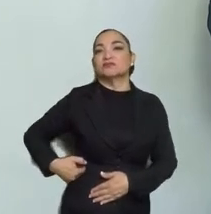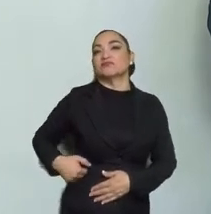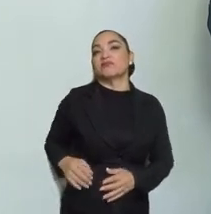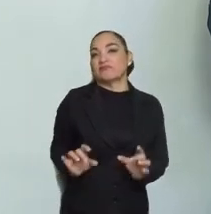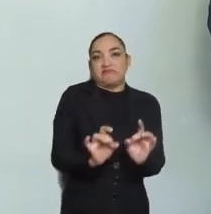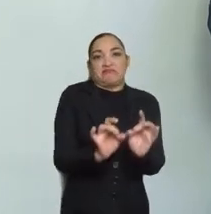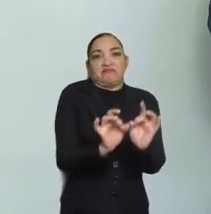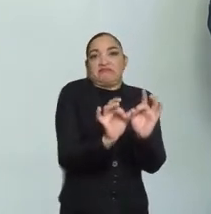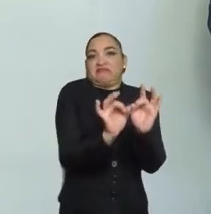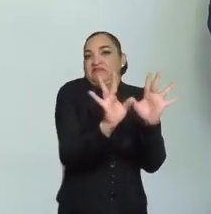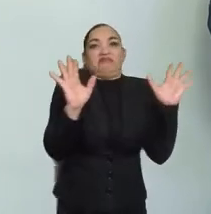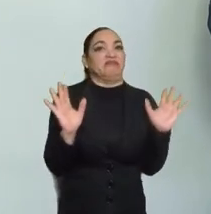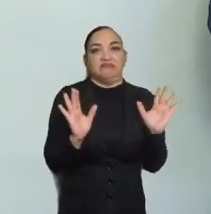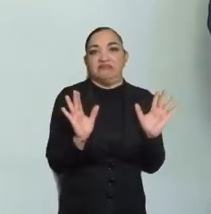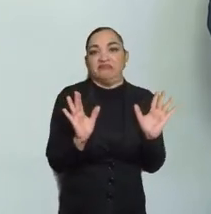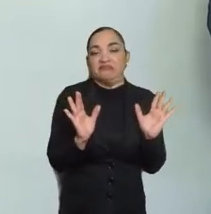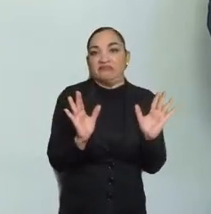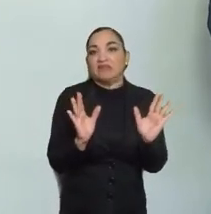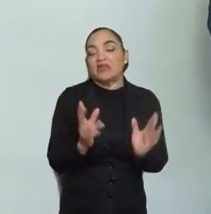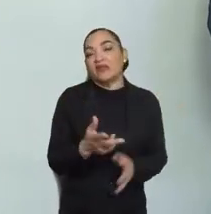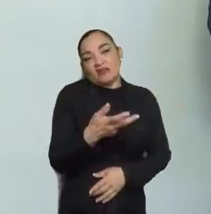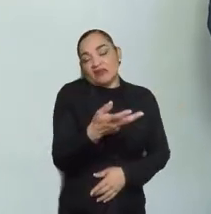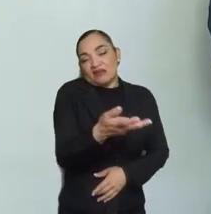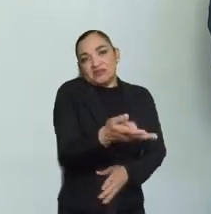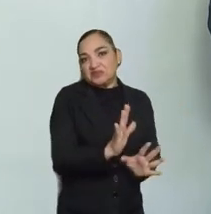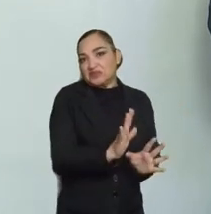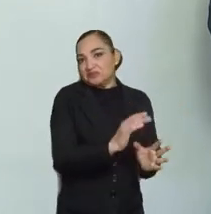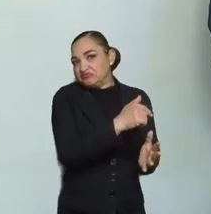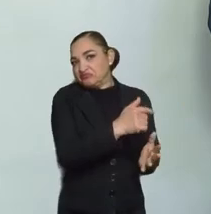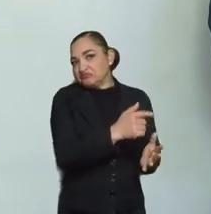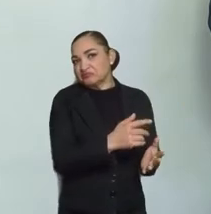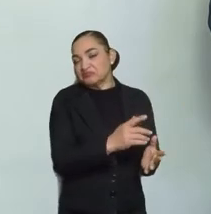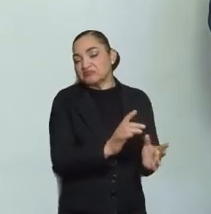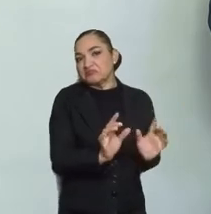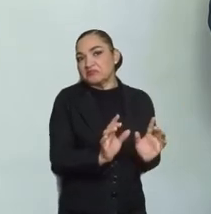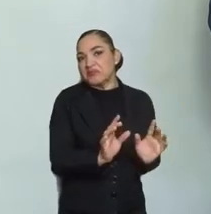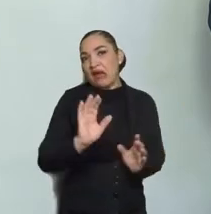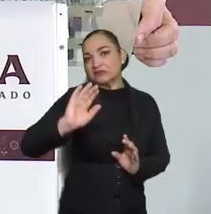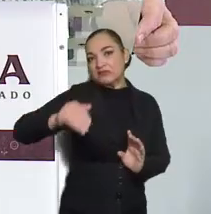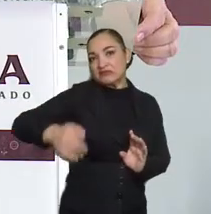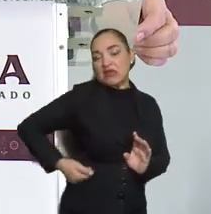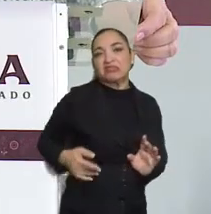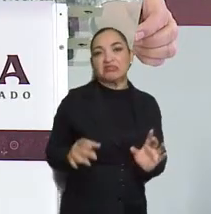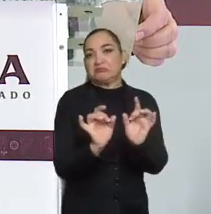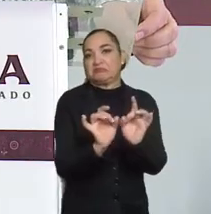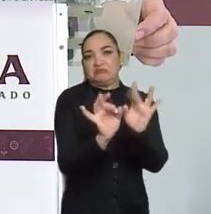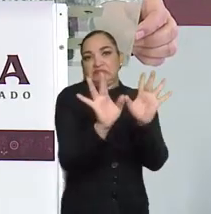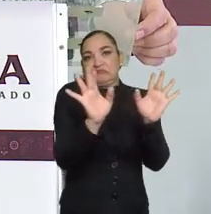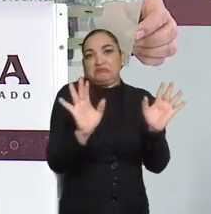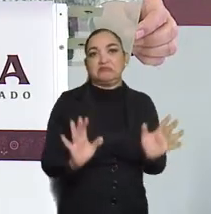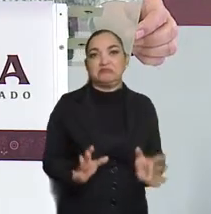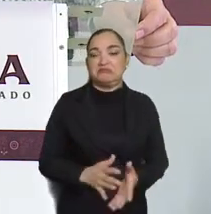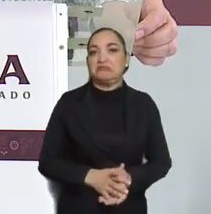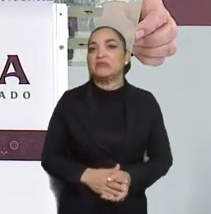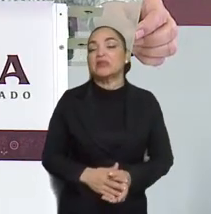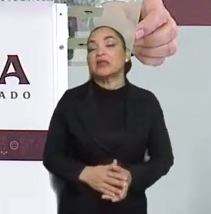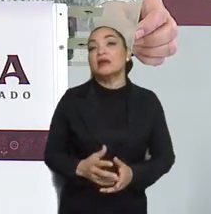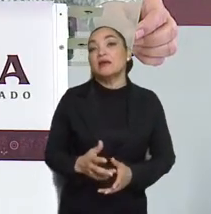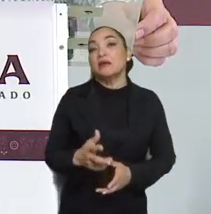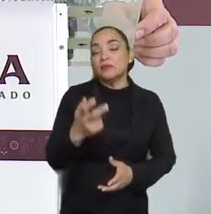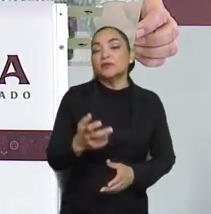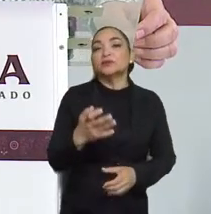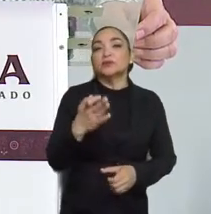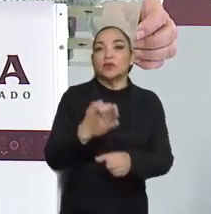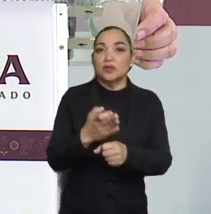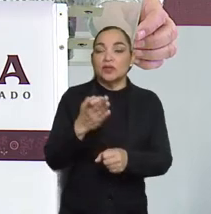homicidios culposos, y ellos son los accidentes fundamentalmente en moto. Entonces sí estamos en eso y